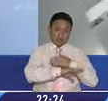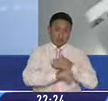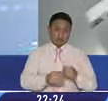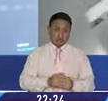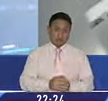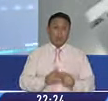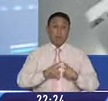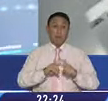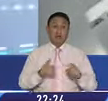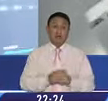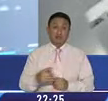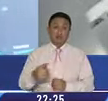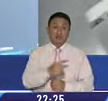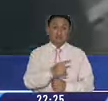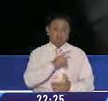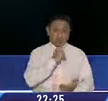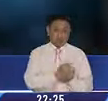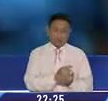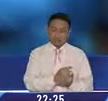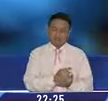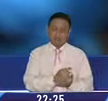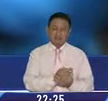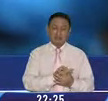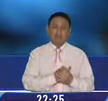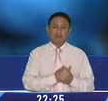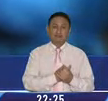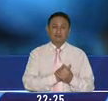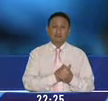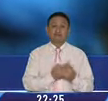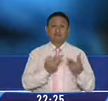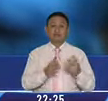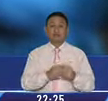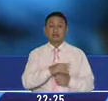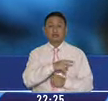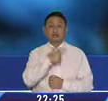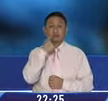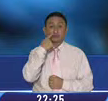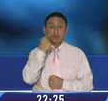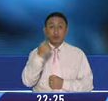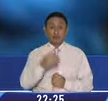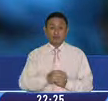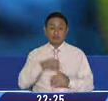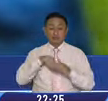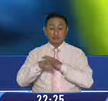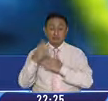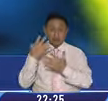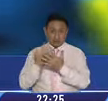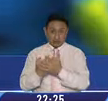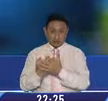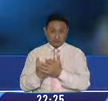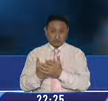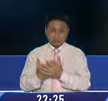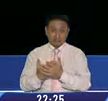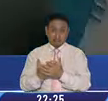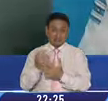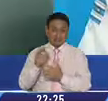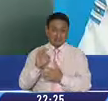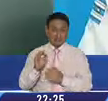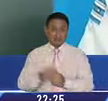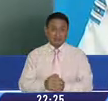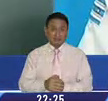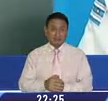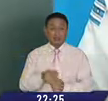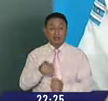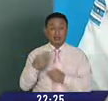embargo, esto no fue confirmado. Además, el hombre no cuenta con antecedentes penales. Eso ya